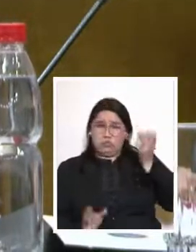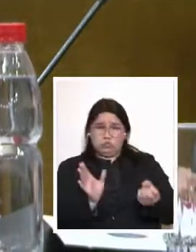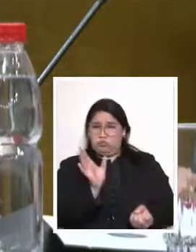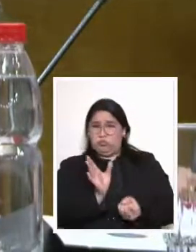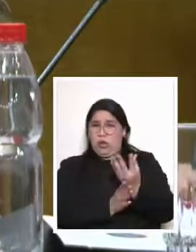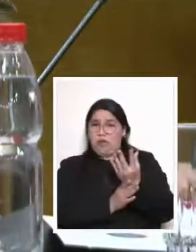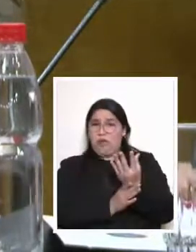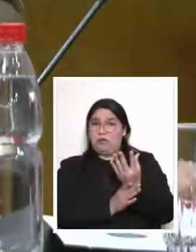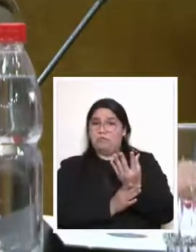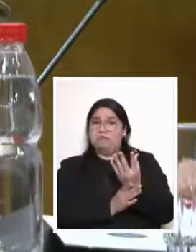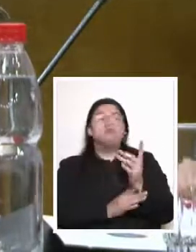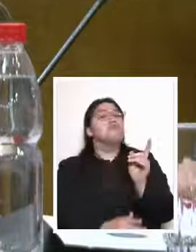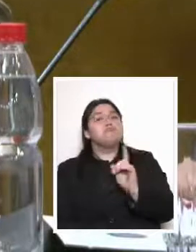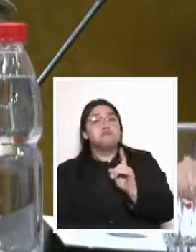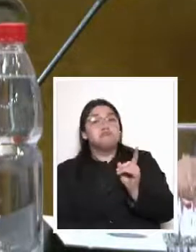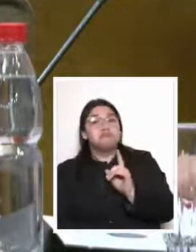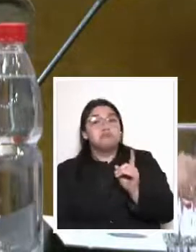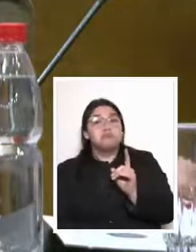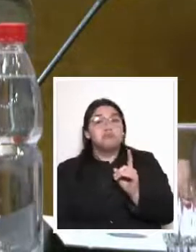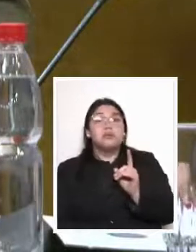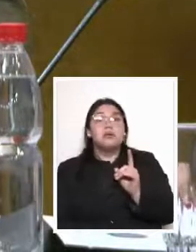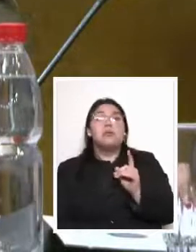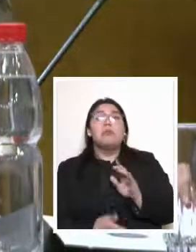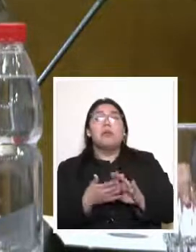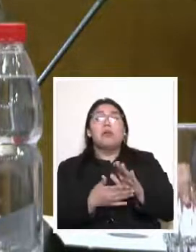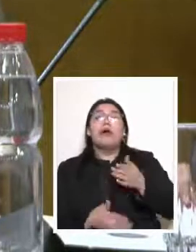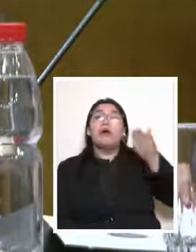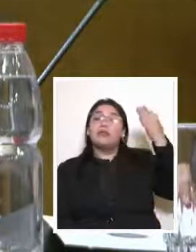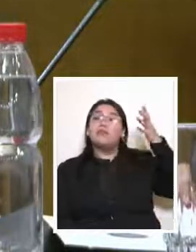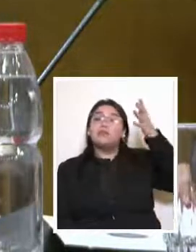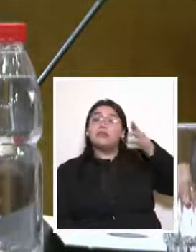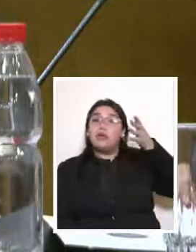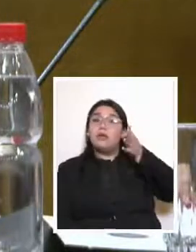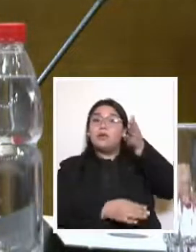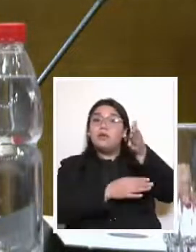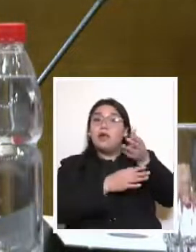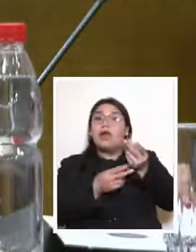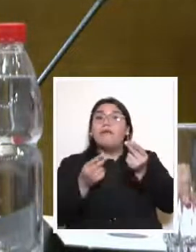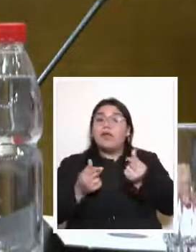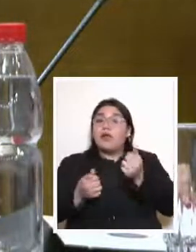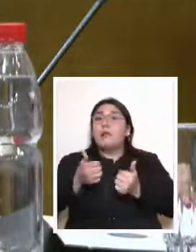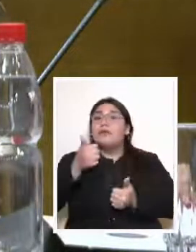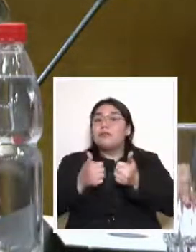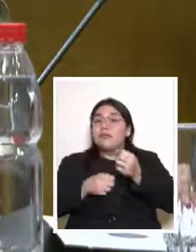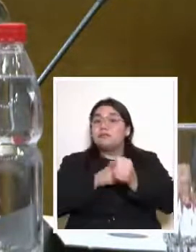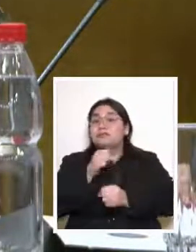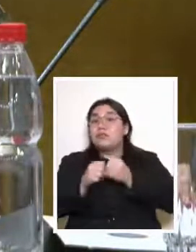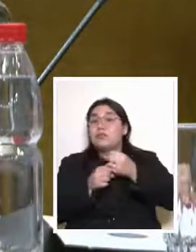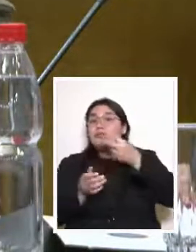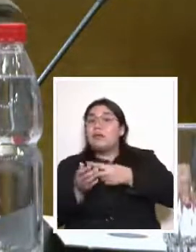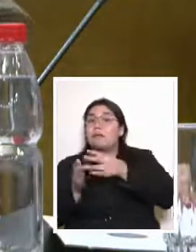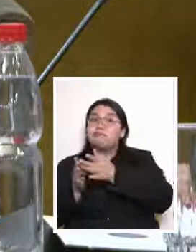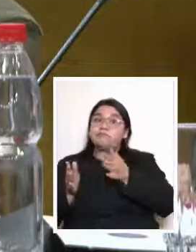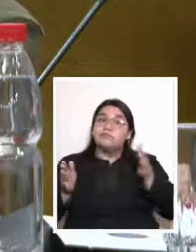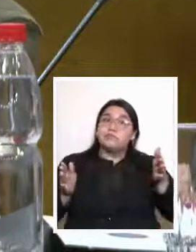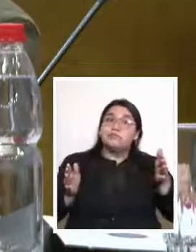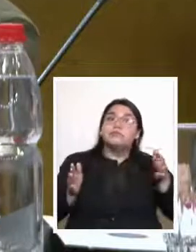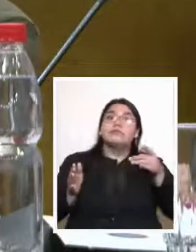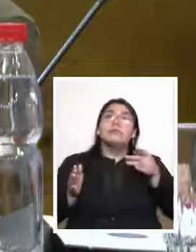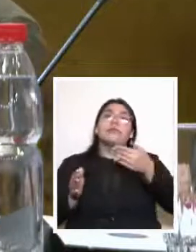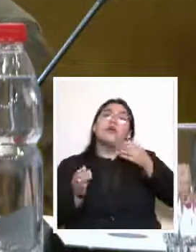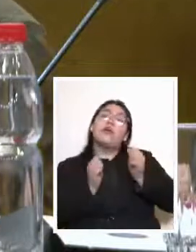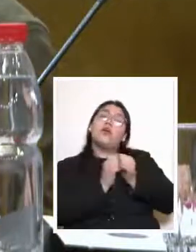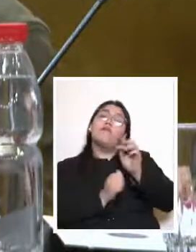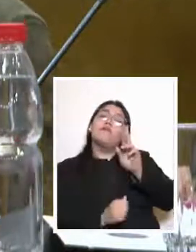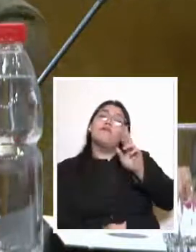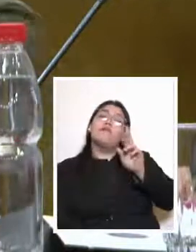nuevas. Acá mismo hicimos un seminario sobre habilidades y competencias para el siglo XXI en un proyecto que participamos con Fernando Reimer, que es uno de